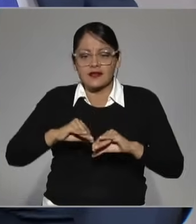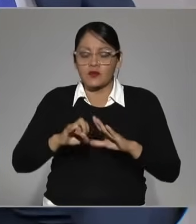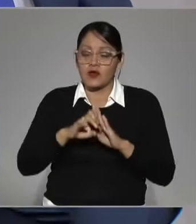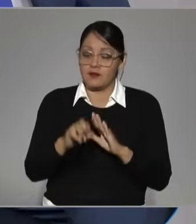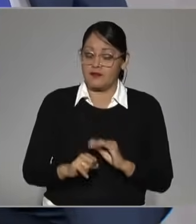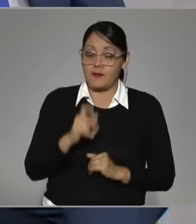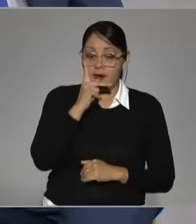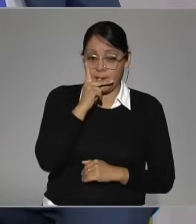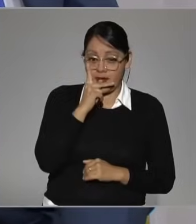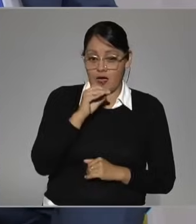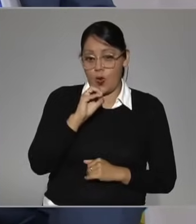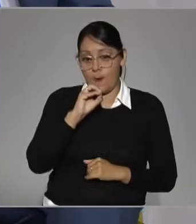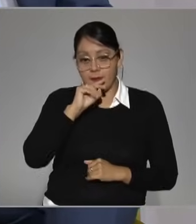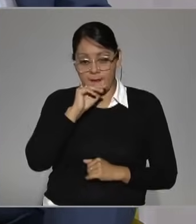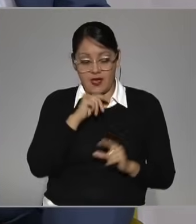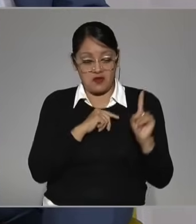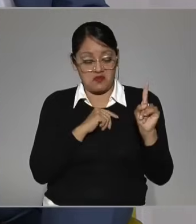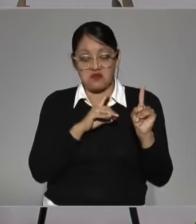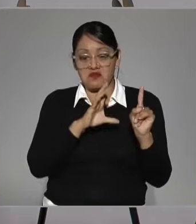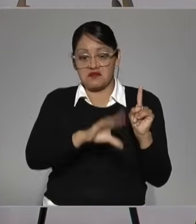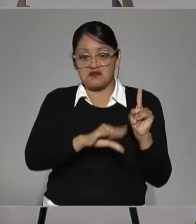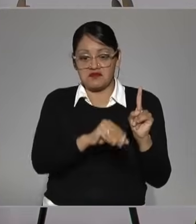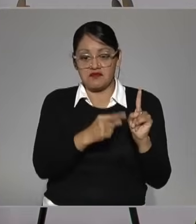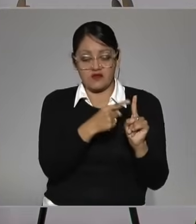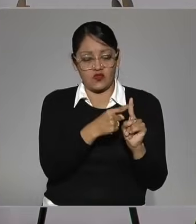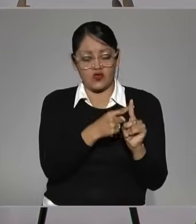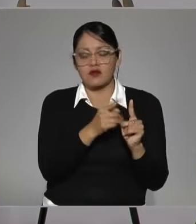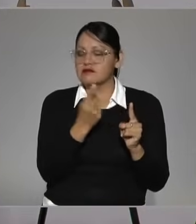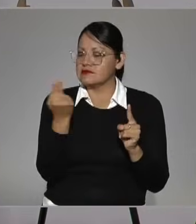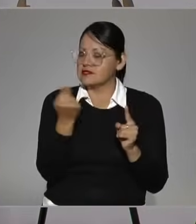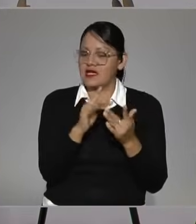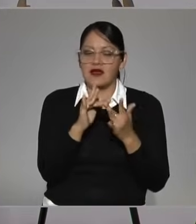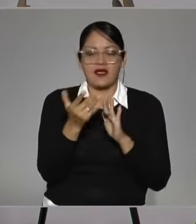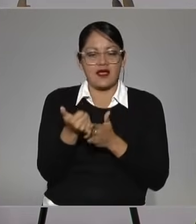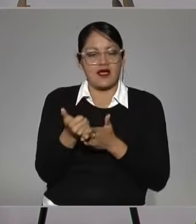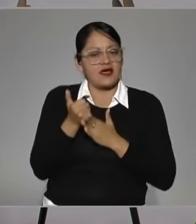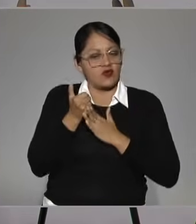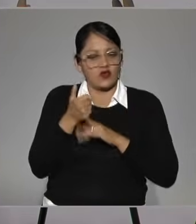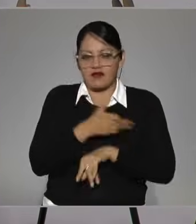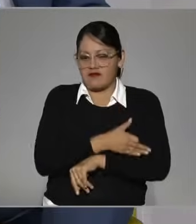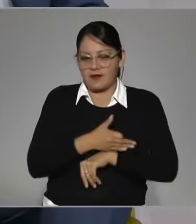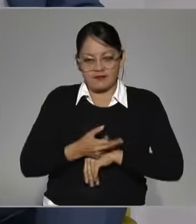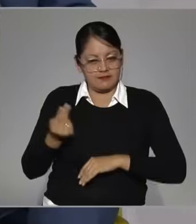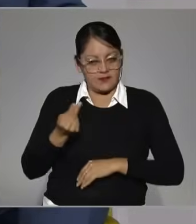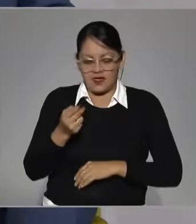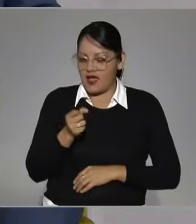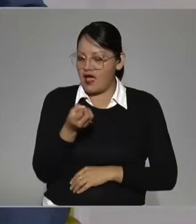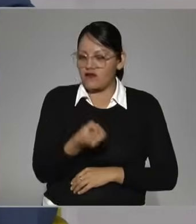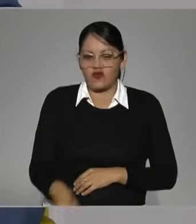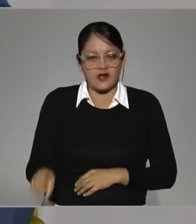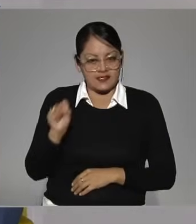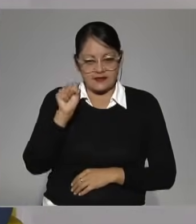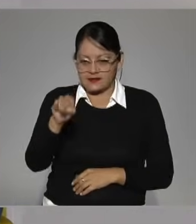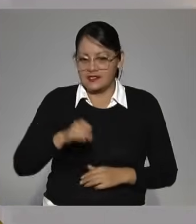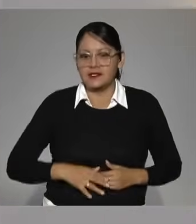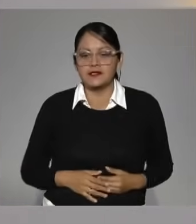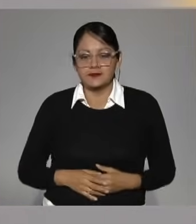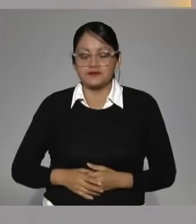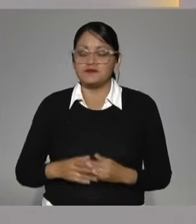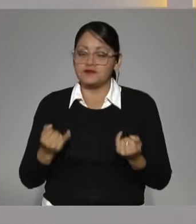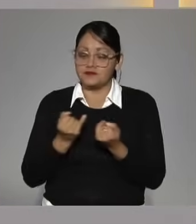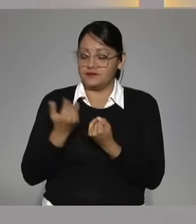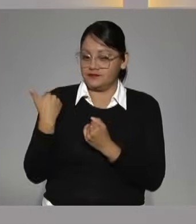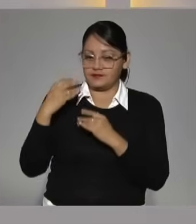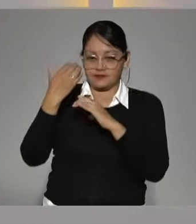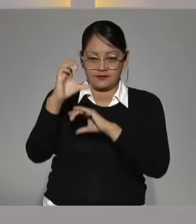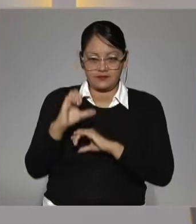monoparentales necesitamos las redes de apoyo sí o sí. Sin duda. Y algo también que mencionaban en los comentarios que Azu nos